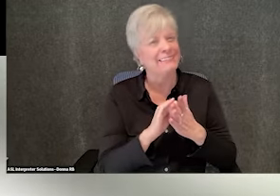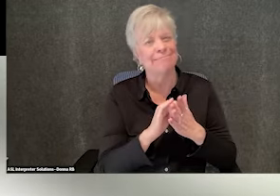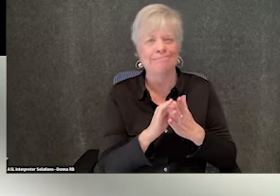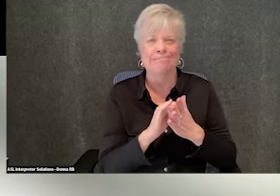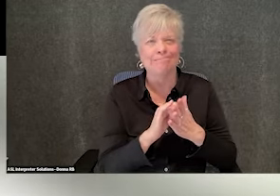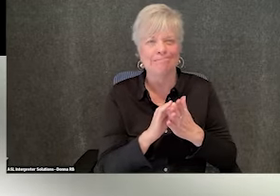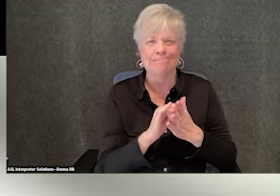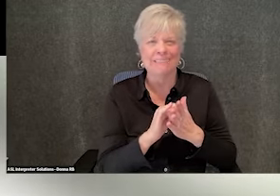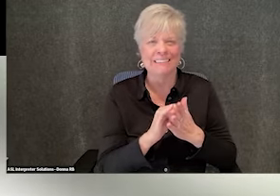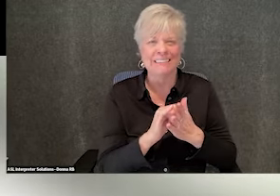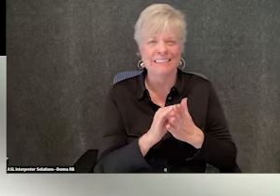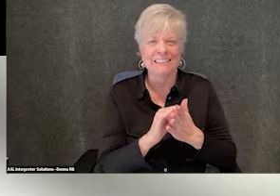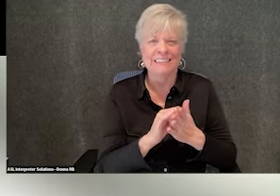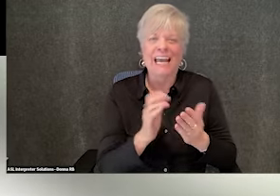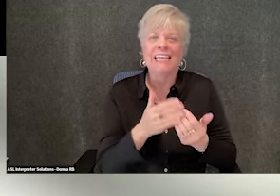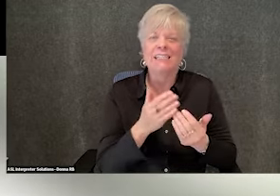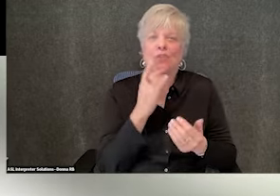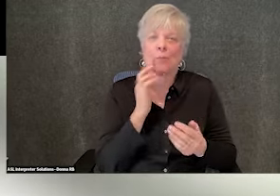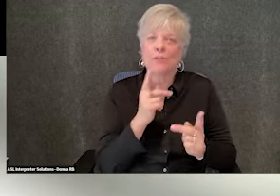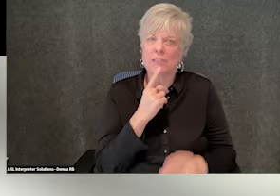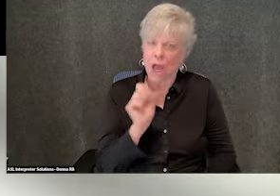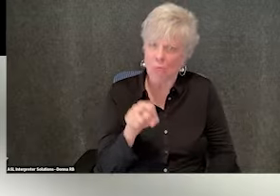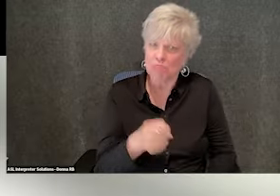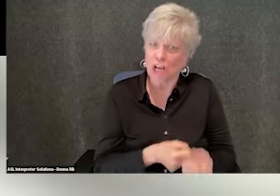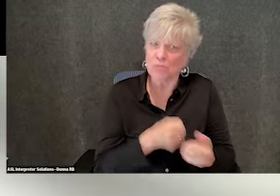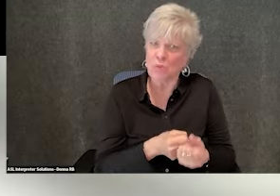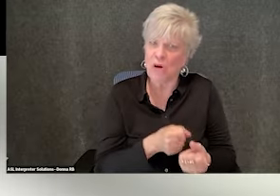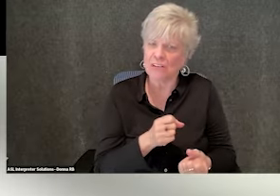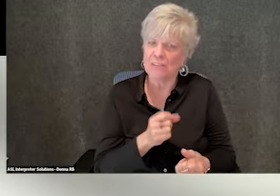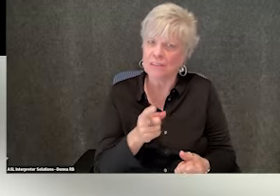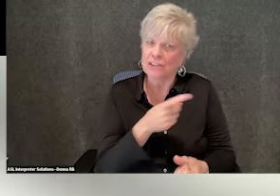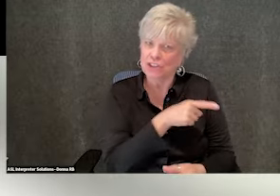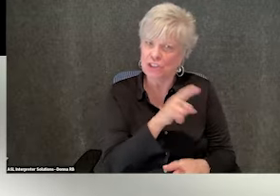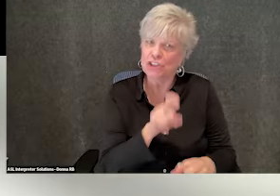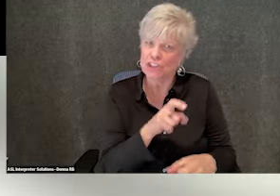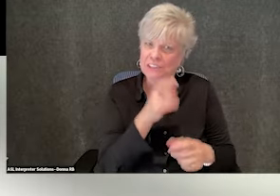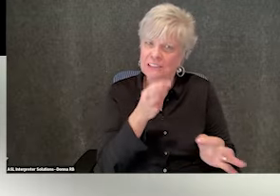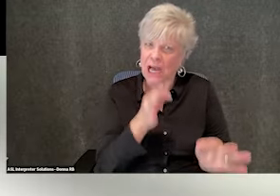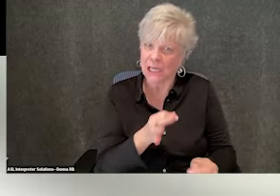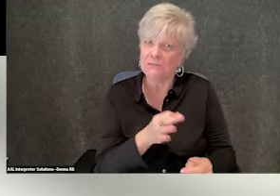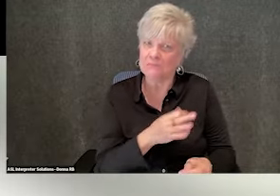creo que es una forma que es fácil para personas